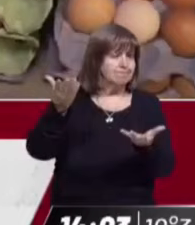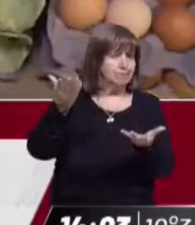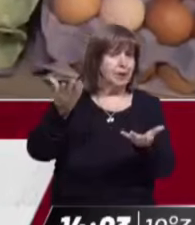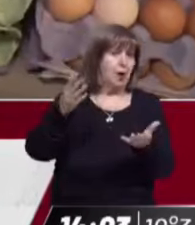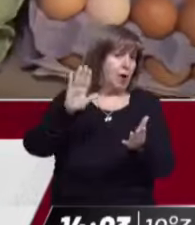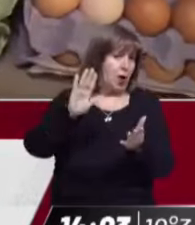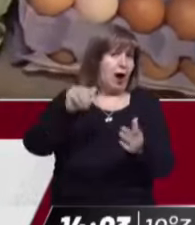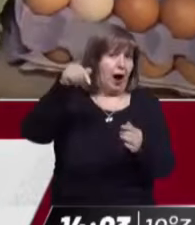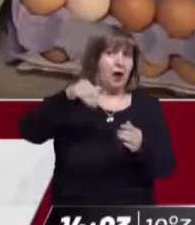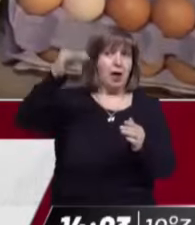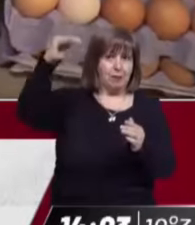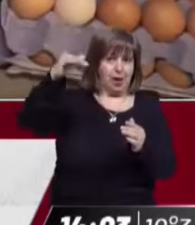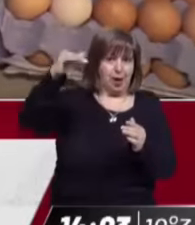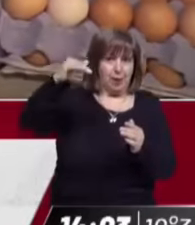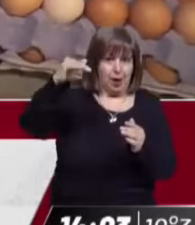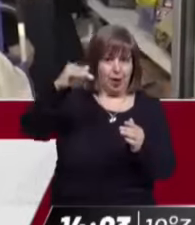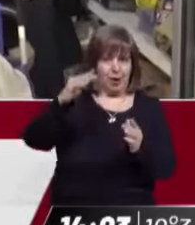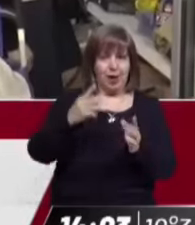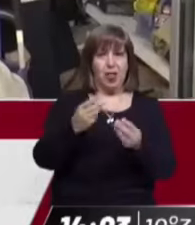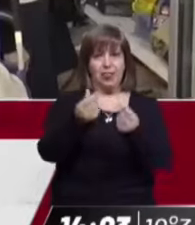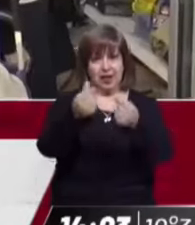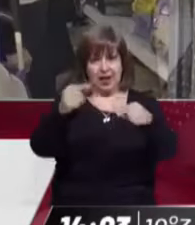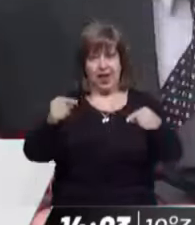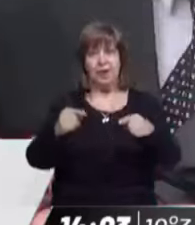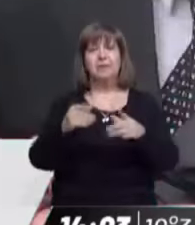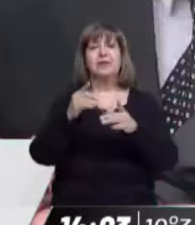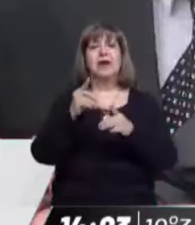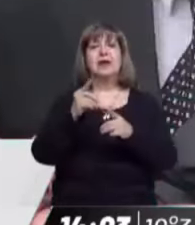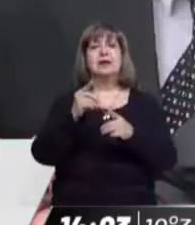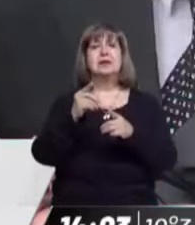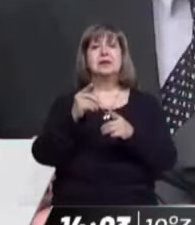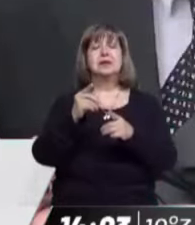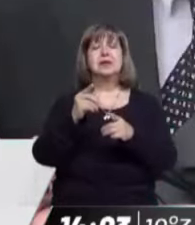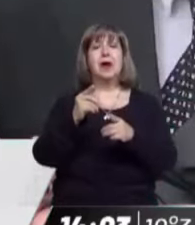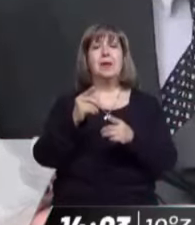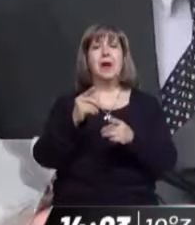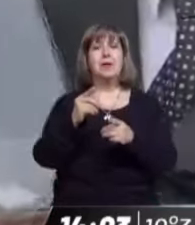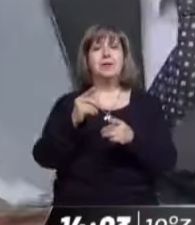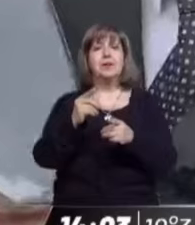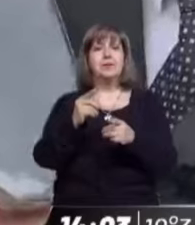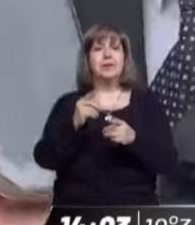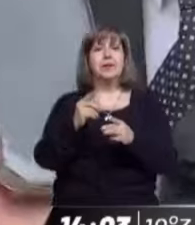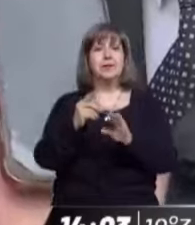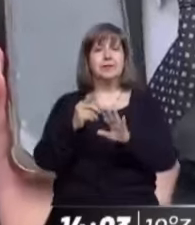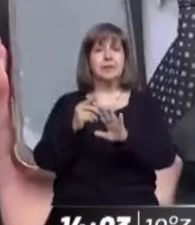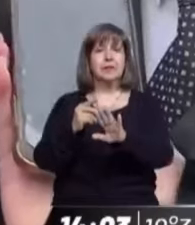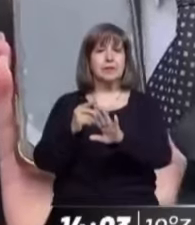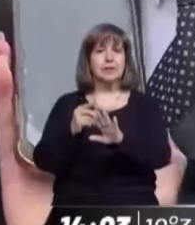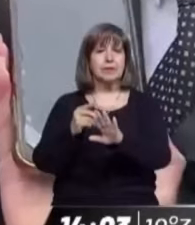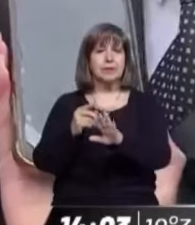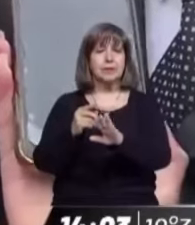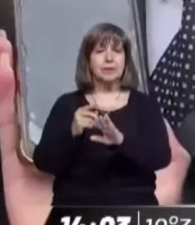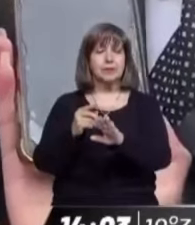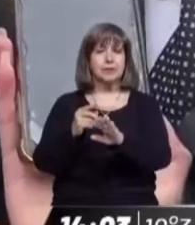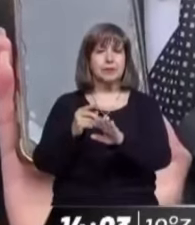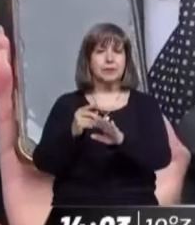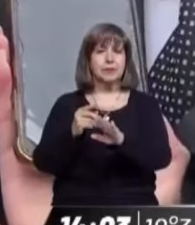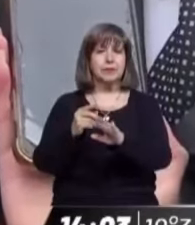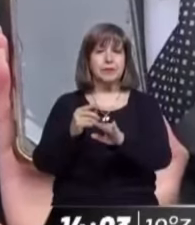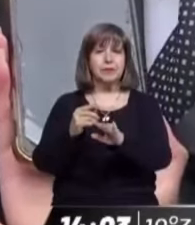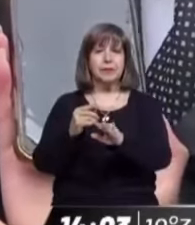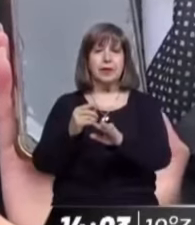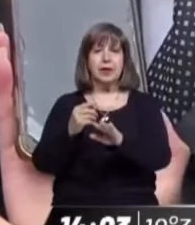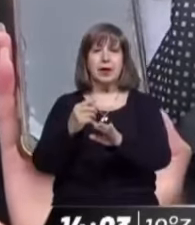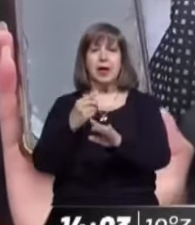tendencia a la baja. Referido a la coparticipación y el paquete fiscal. Propuesta por parte del intendente Suárez al ministro Nataniel